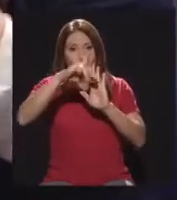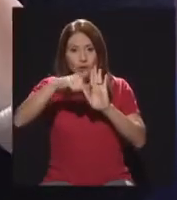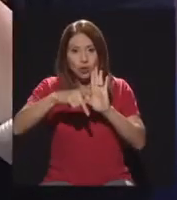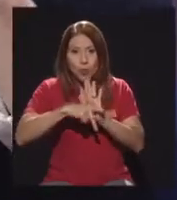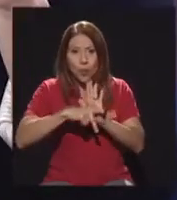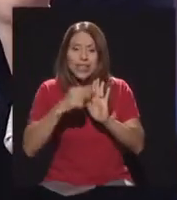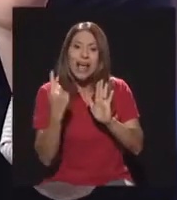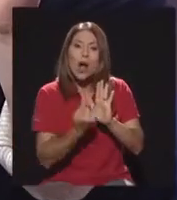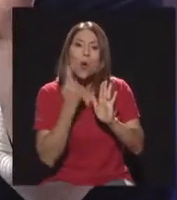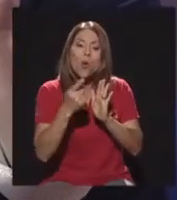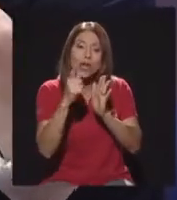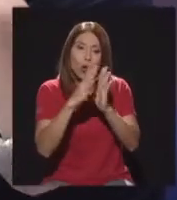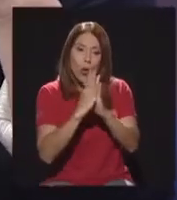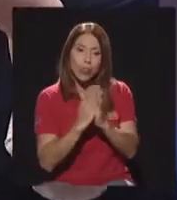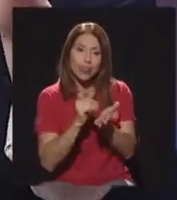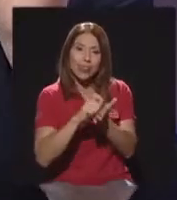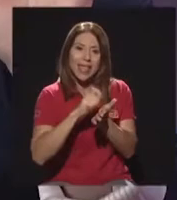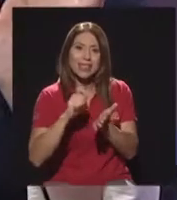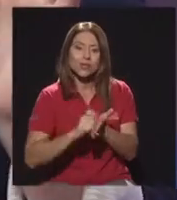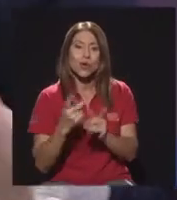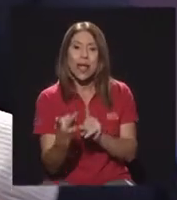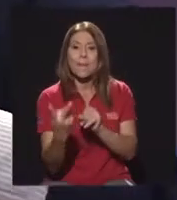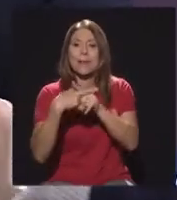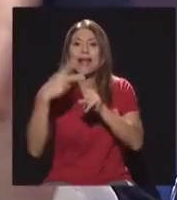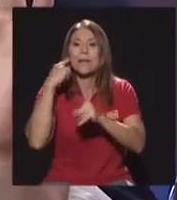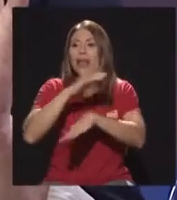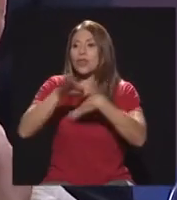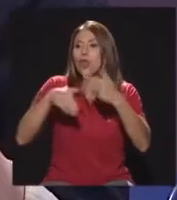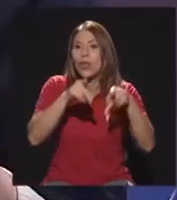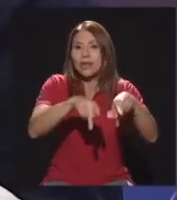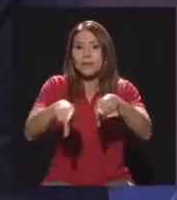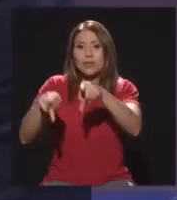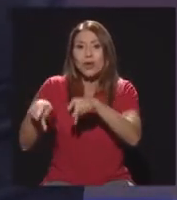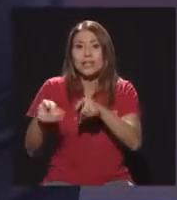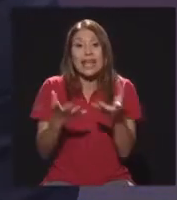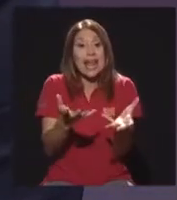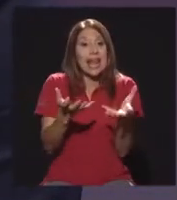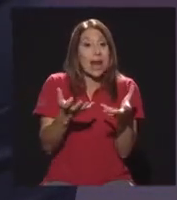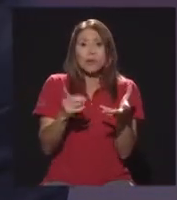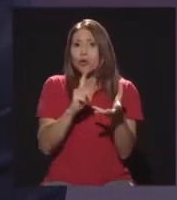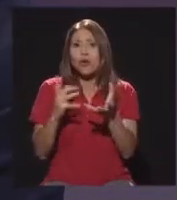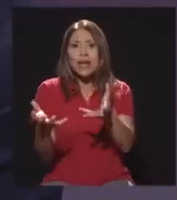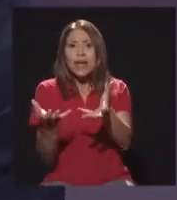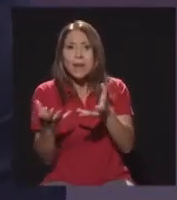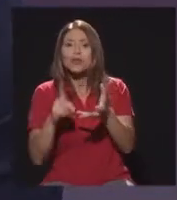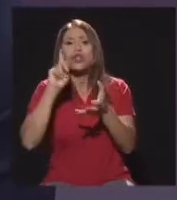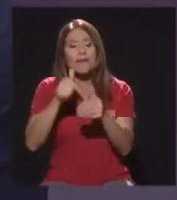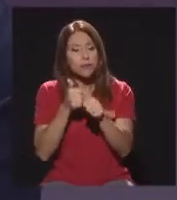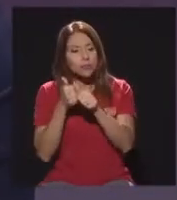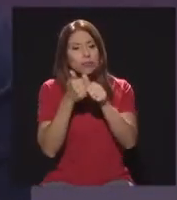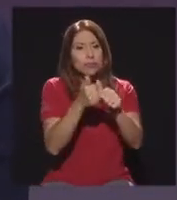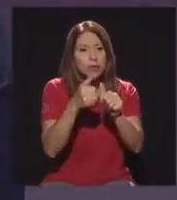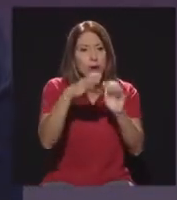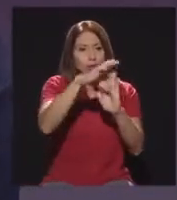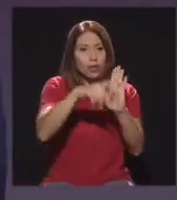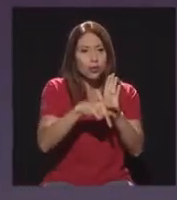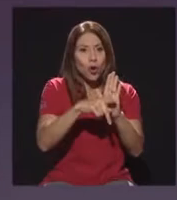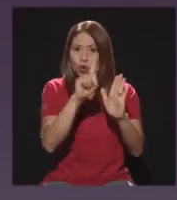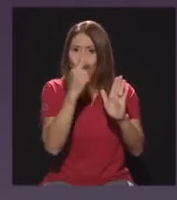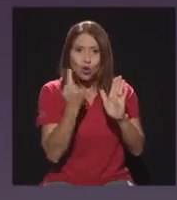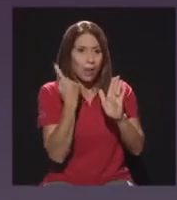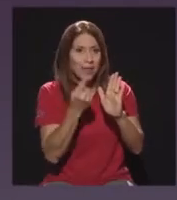texto que aplica para todas las personas que ramos o no querramos nos tenemos que someter no sólo a la constitución sino también a las leyes